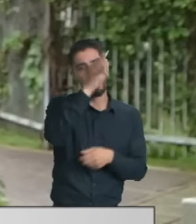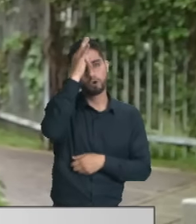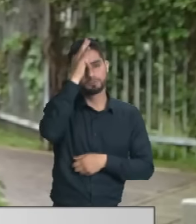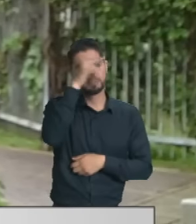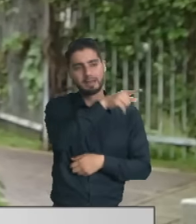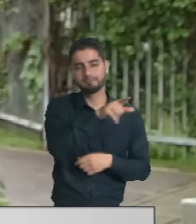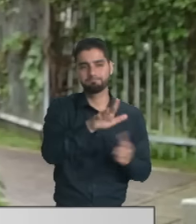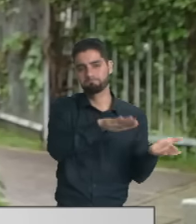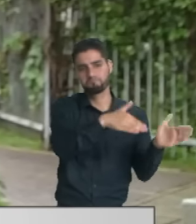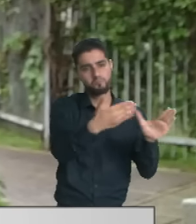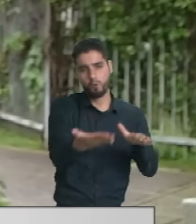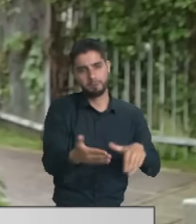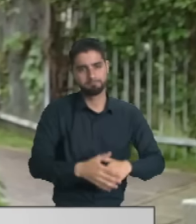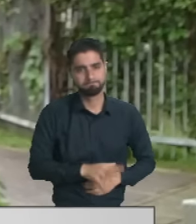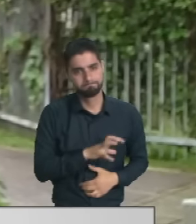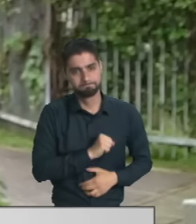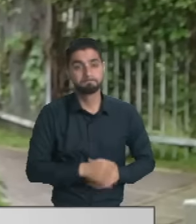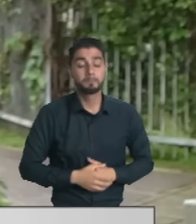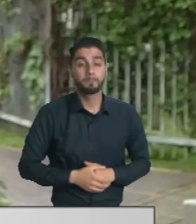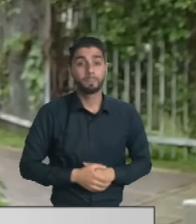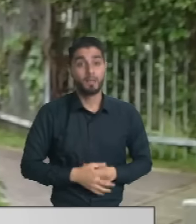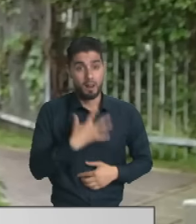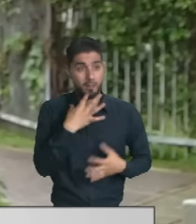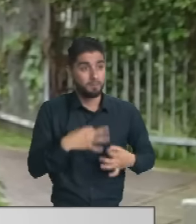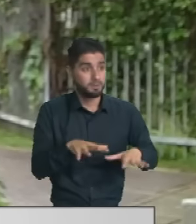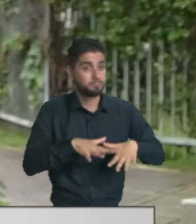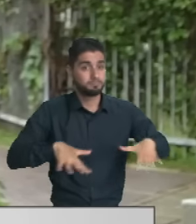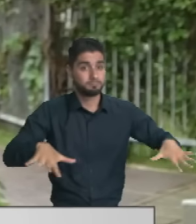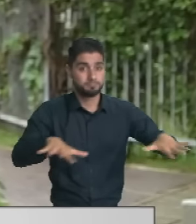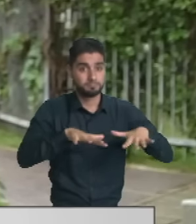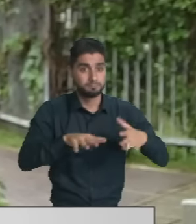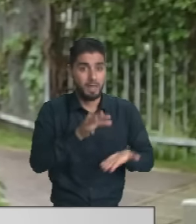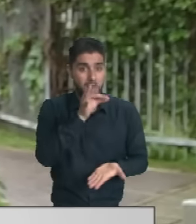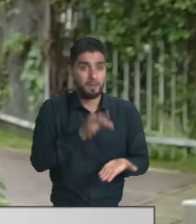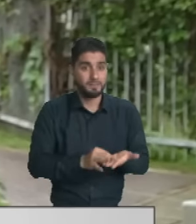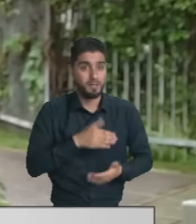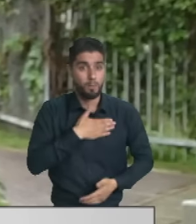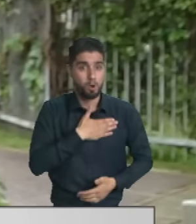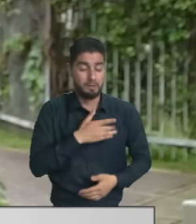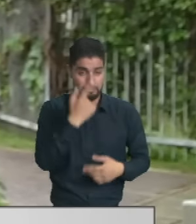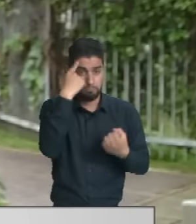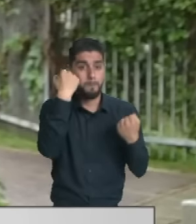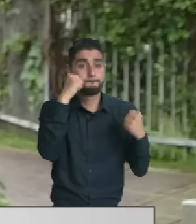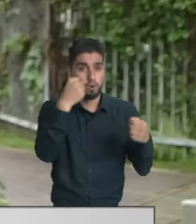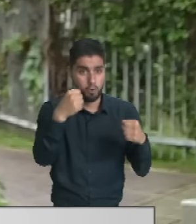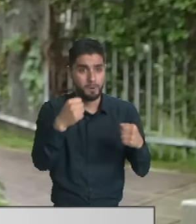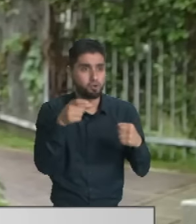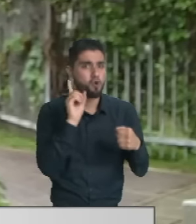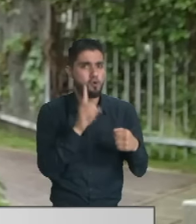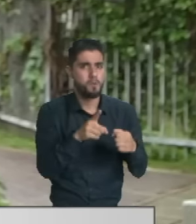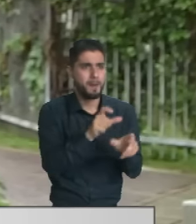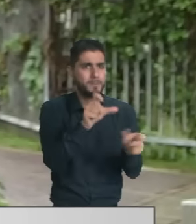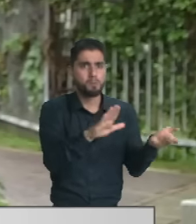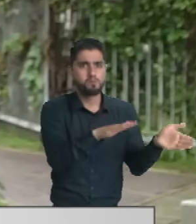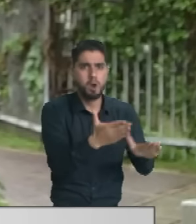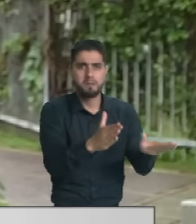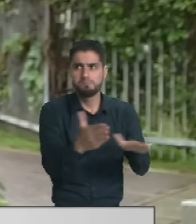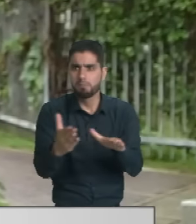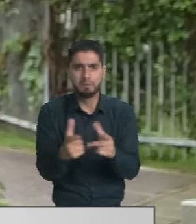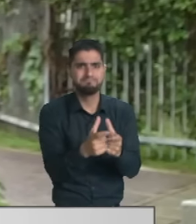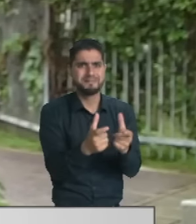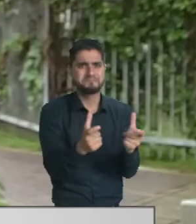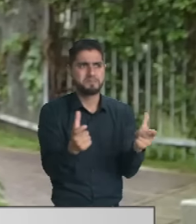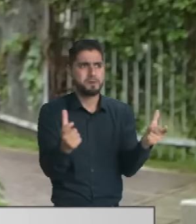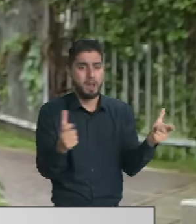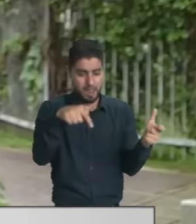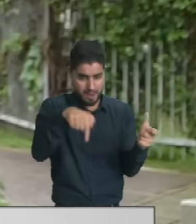donde desafortunadamente fallece. Hay preocupación en la capital de Bolívar por el número de homicidios que se están registrando. Este año se han